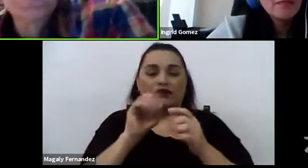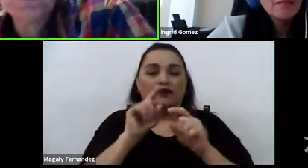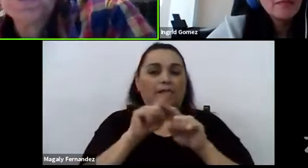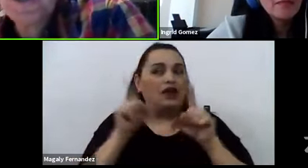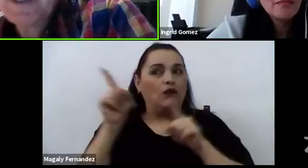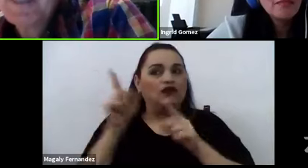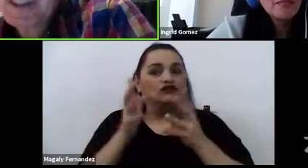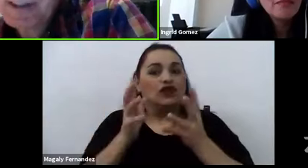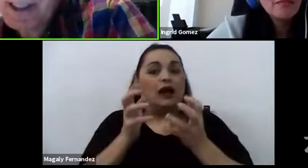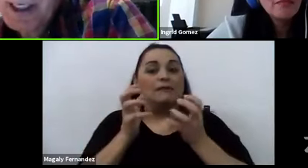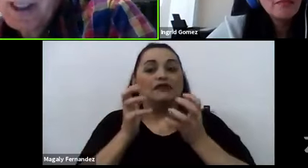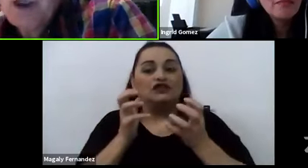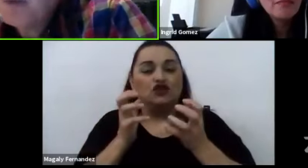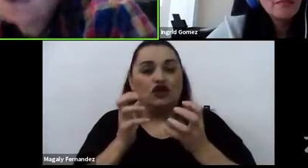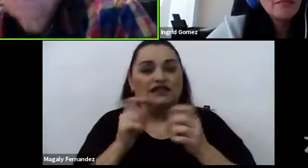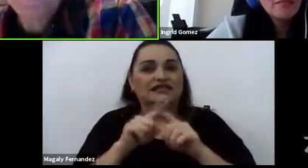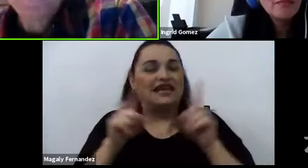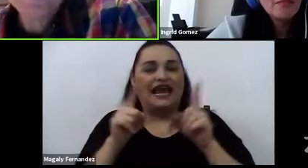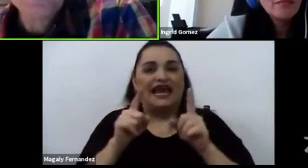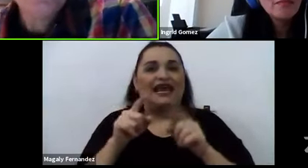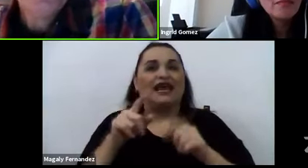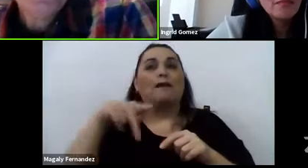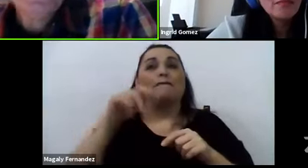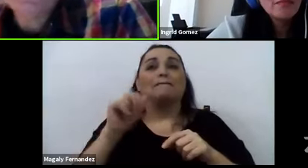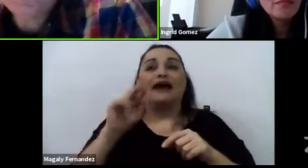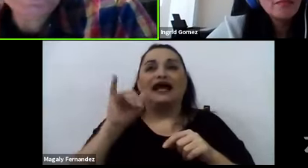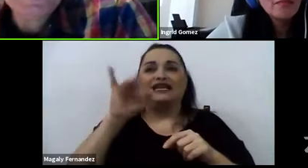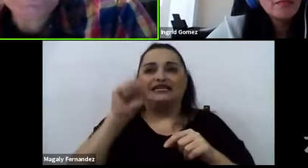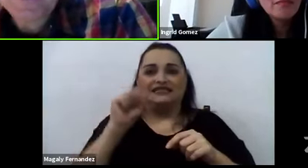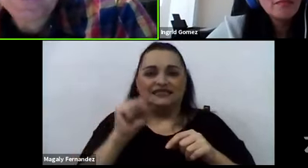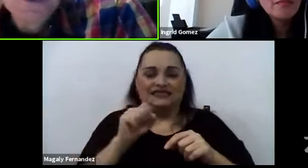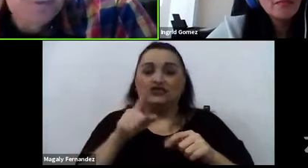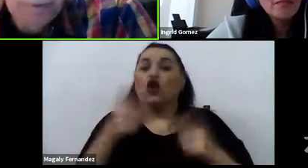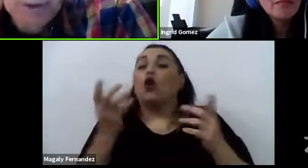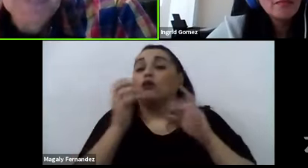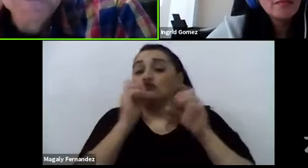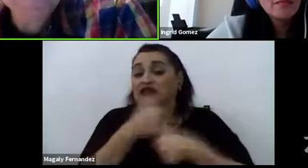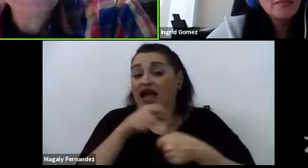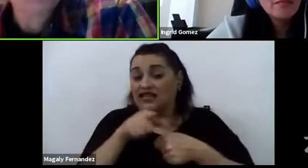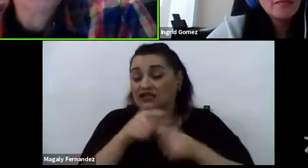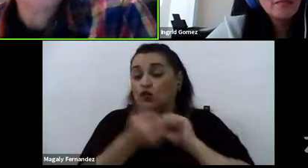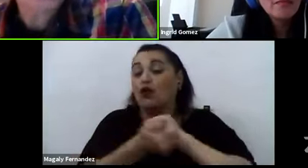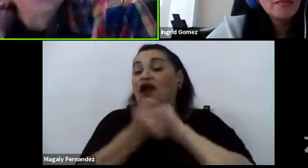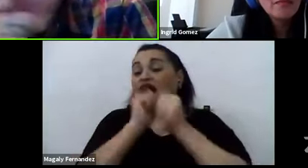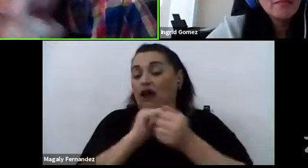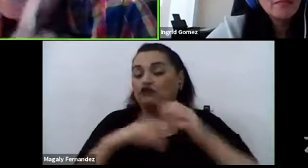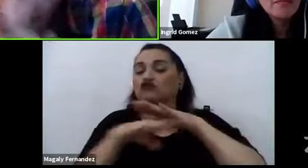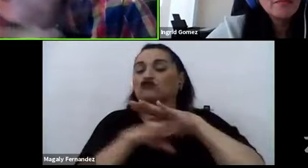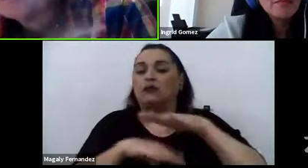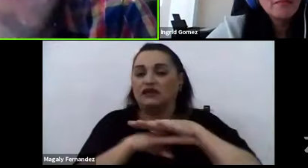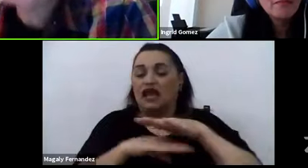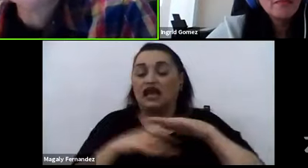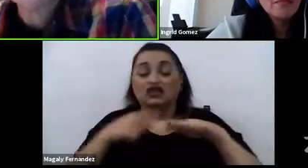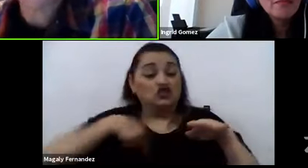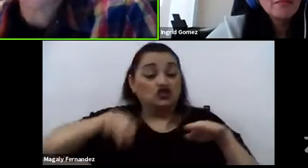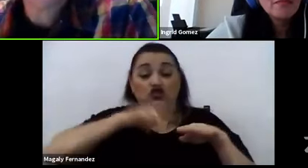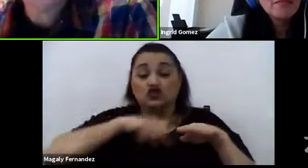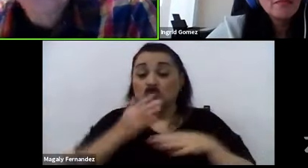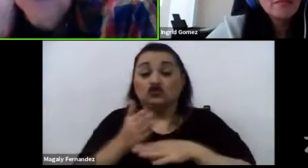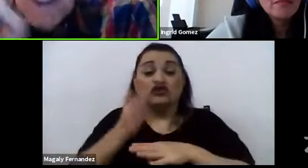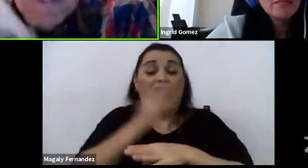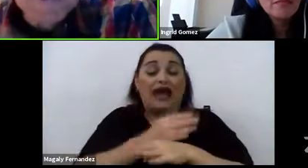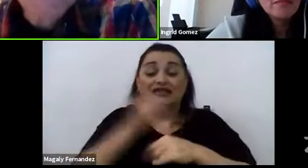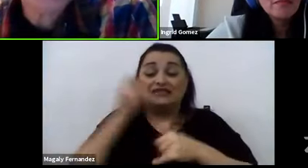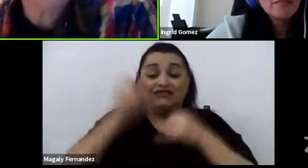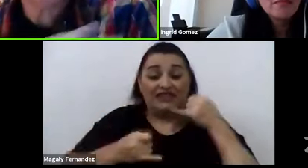ambiciosos que los niveles de París. ¿Cómo se hará eso? Va a requerir cambios fundamentales. El que nosotros, no antes del fin del siglo,